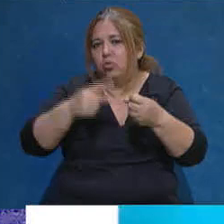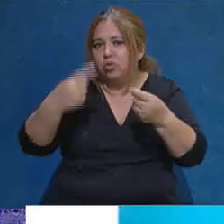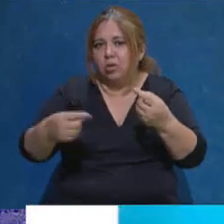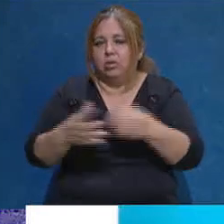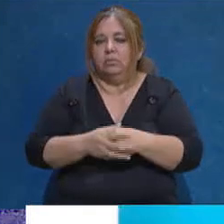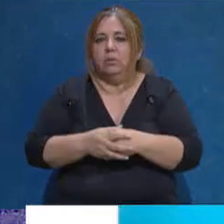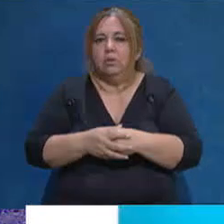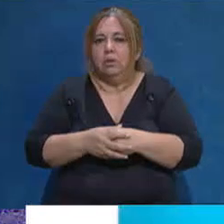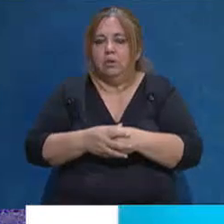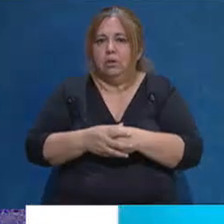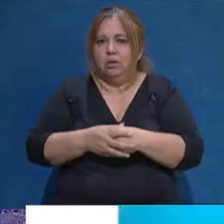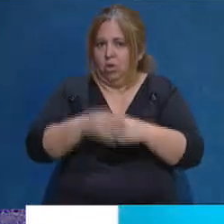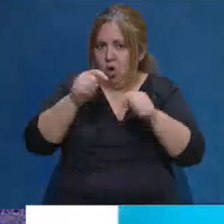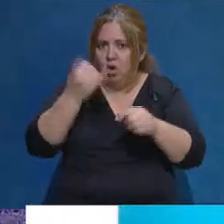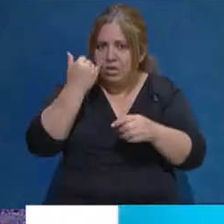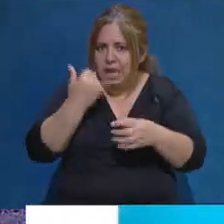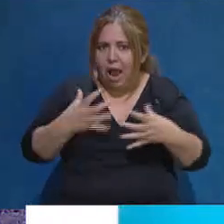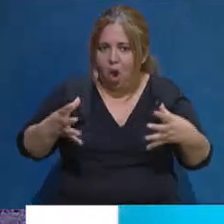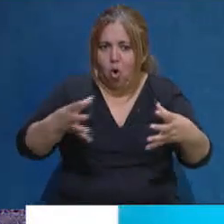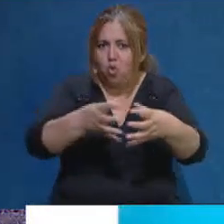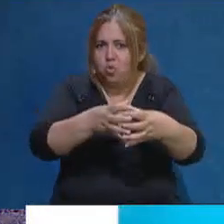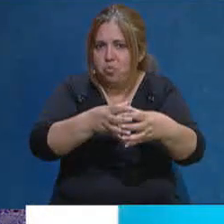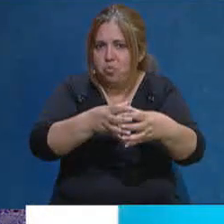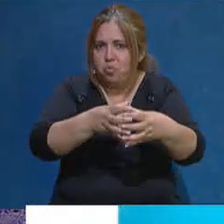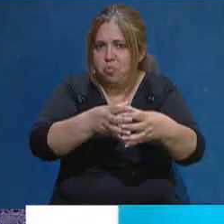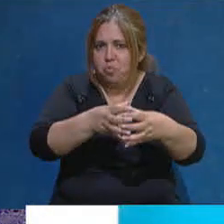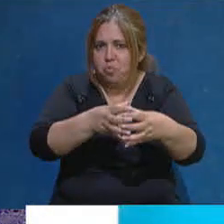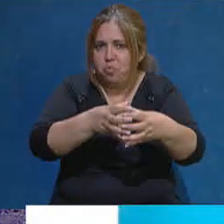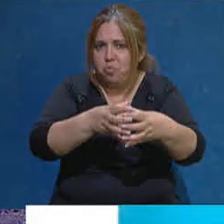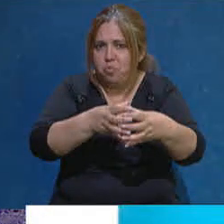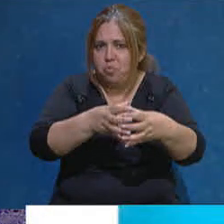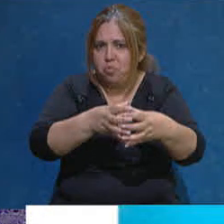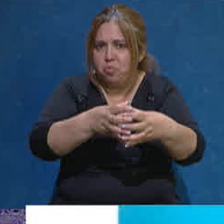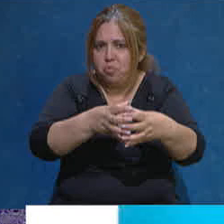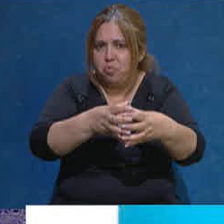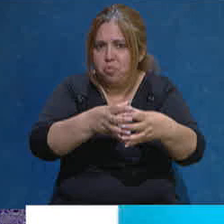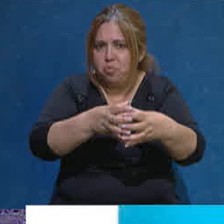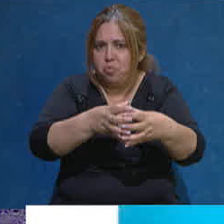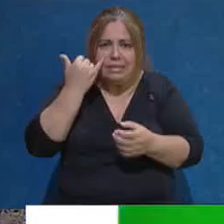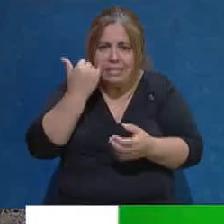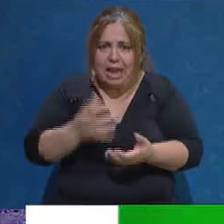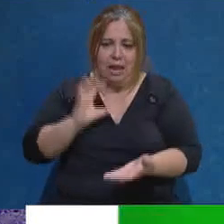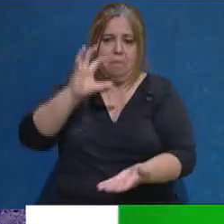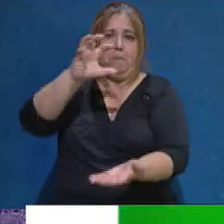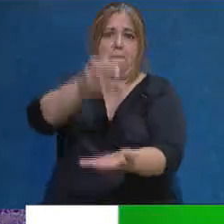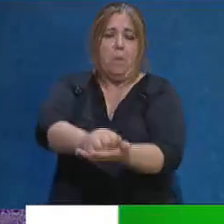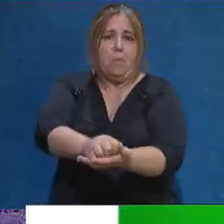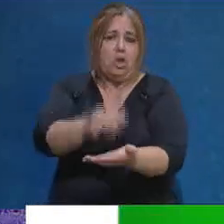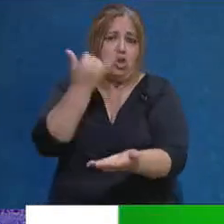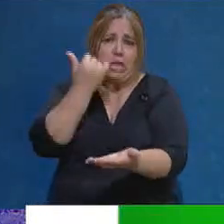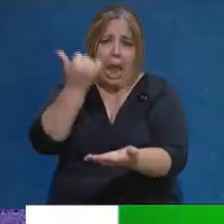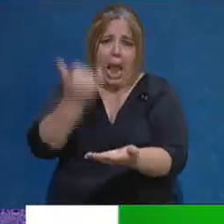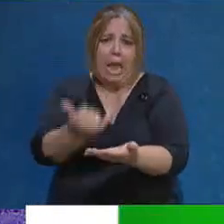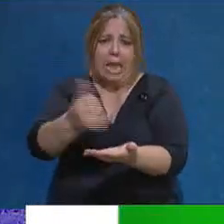esta banda de narcos, pero se supone que era una banda que estaba bien aceitada hasta Absolutamente, ayer, digamos. claro, absolutamente.